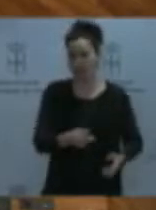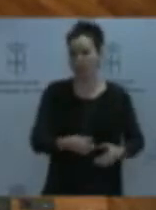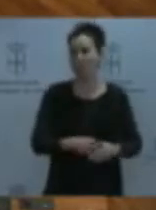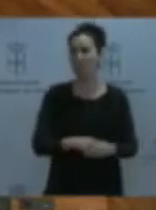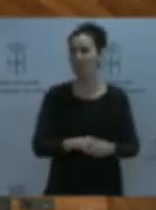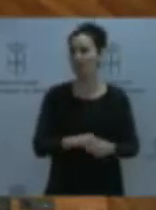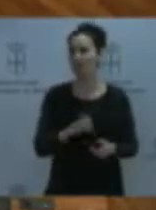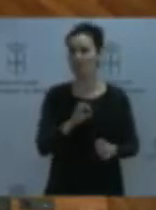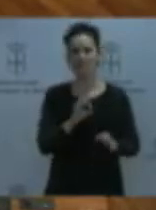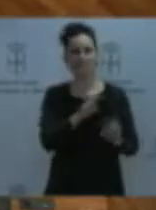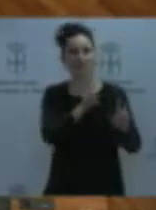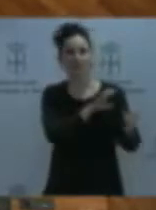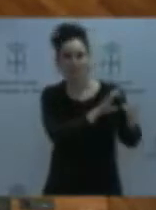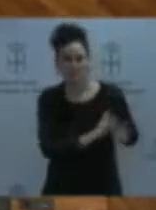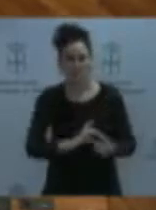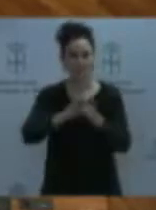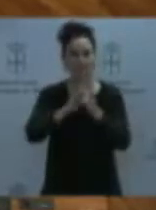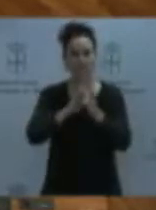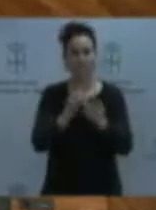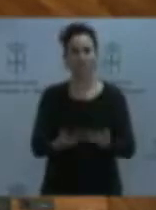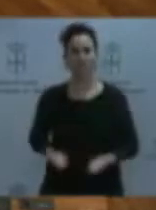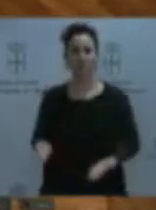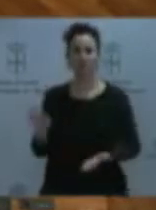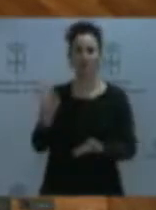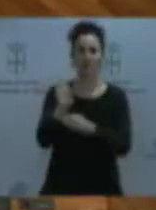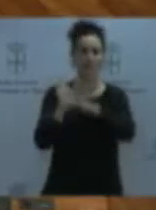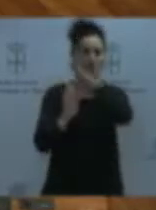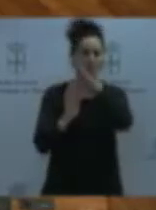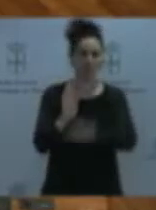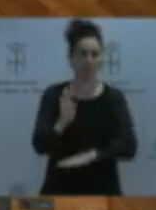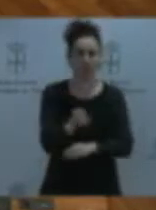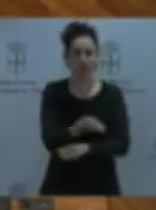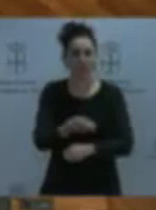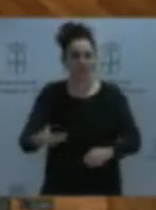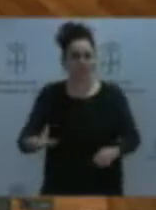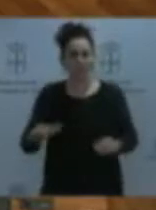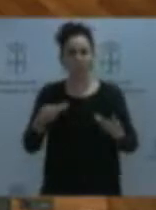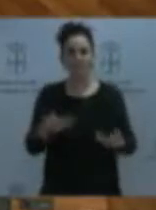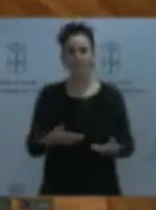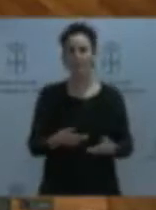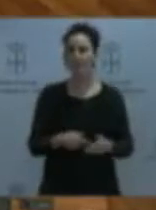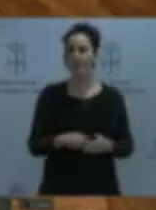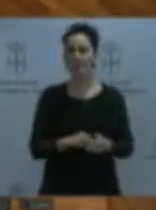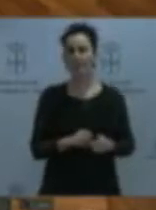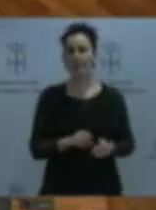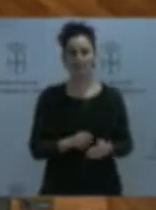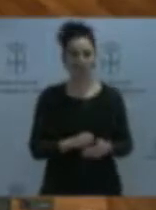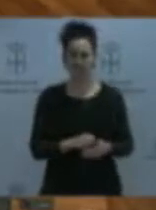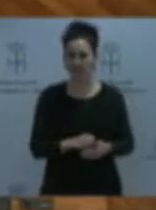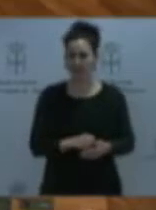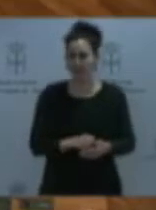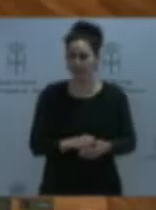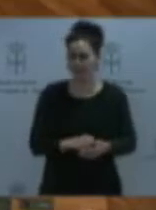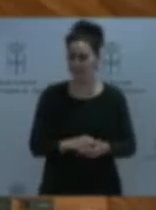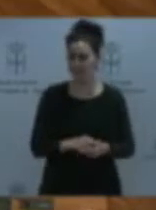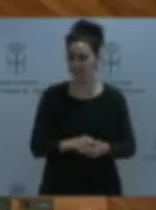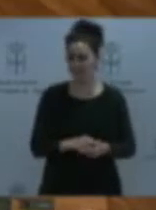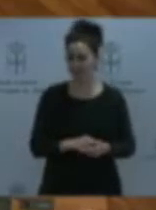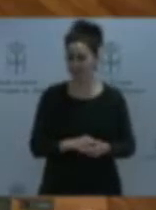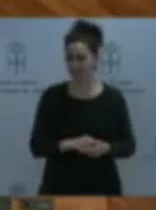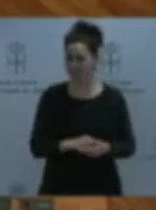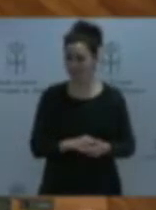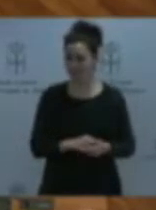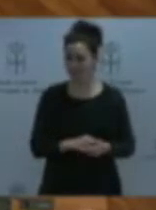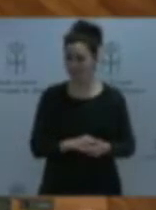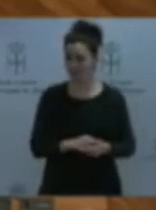moción es el resultado de unas conclusiones tras una interpelación que